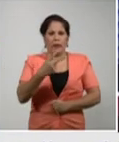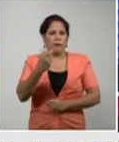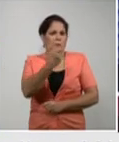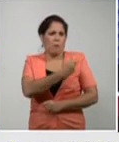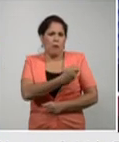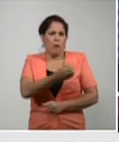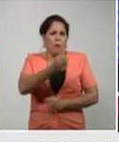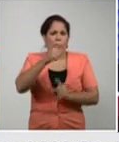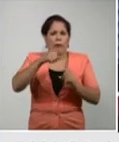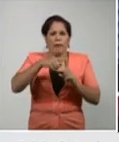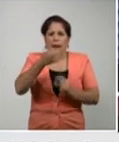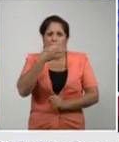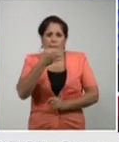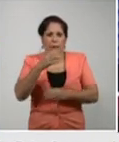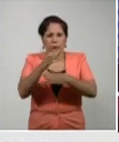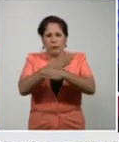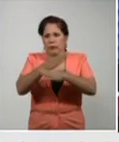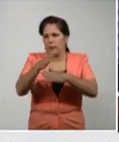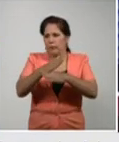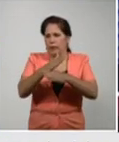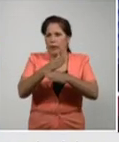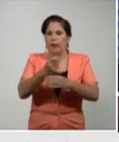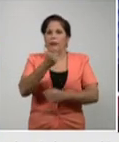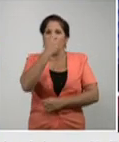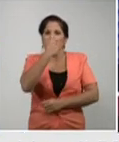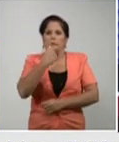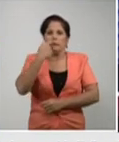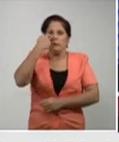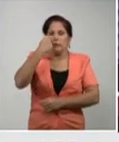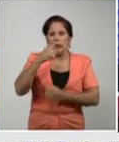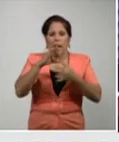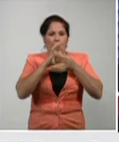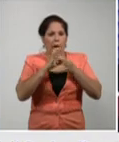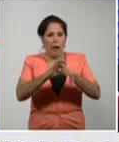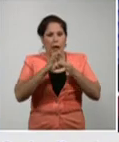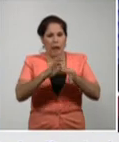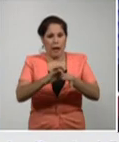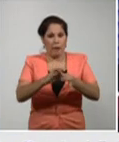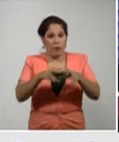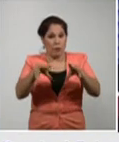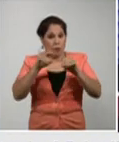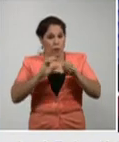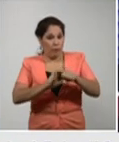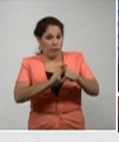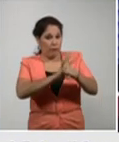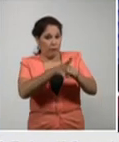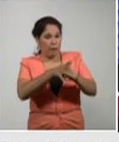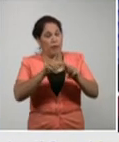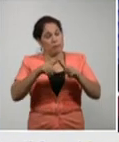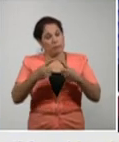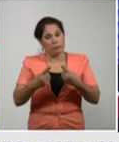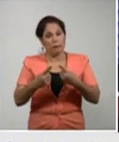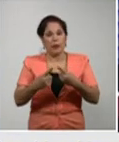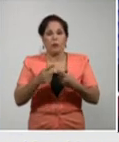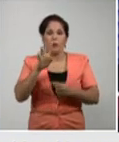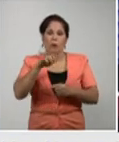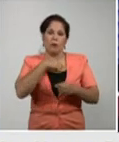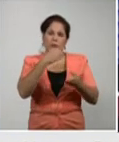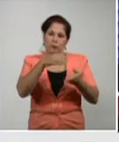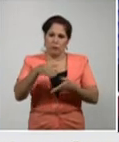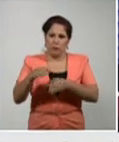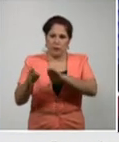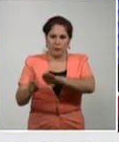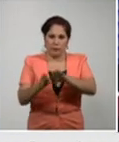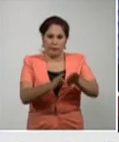de la ciencia para el tratamiento a pacientes críticos y graves con el nuevo coronavirus. Como resumen de esta jornada, otros